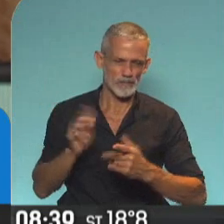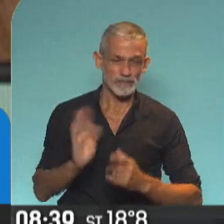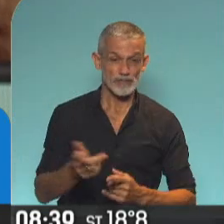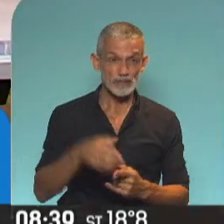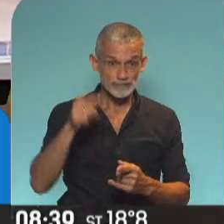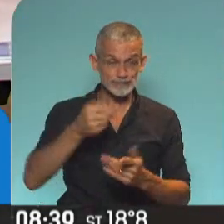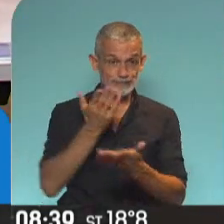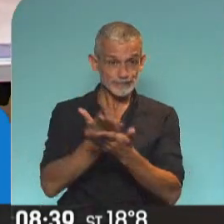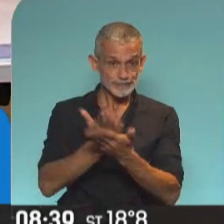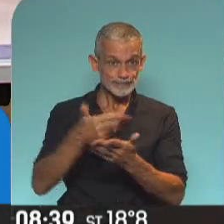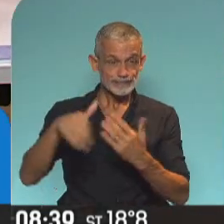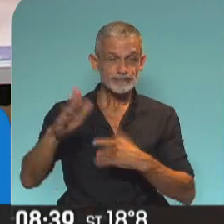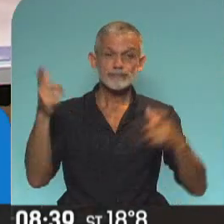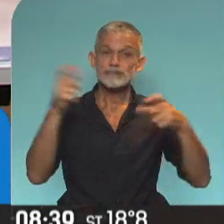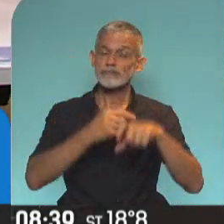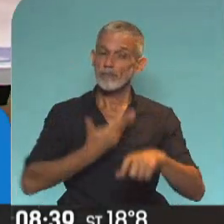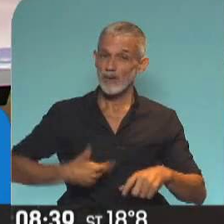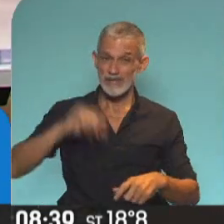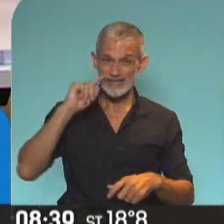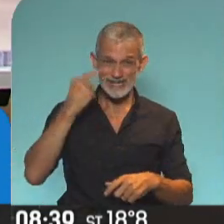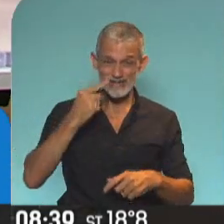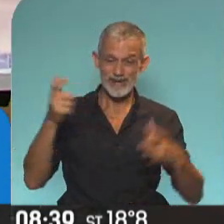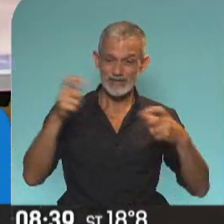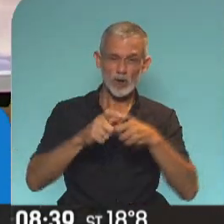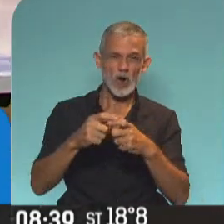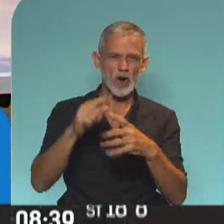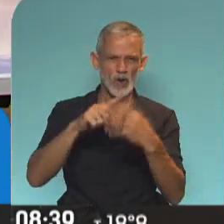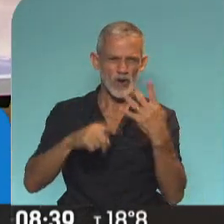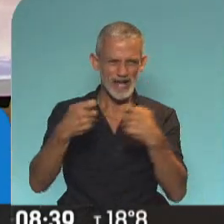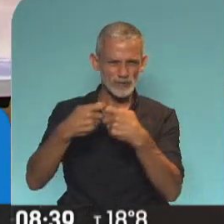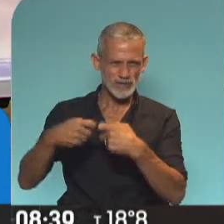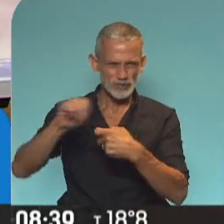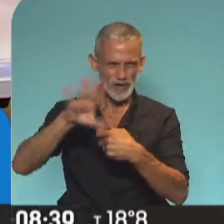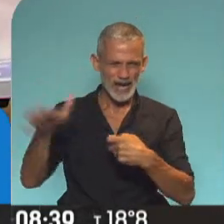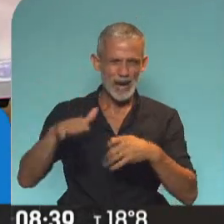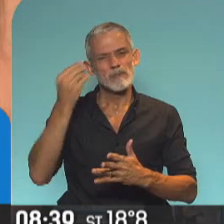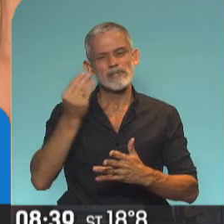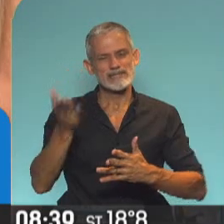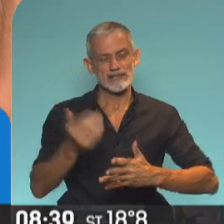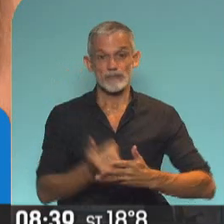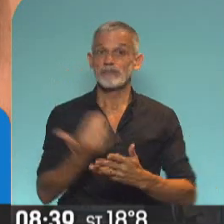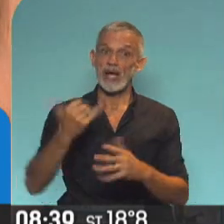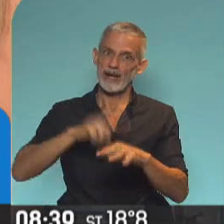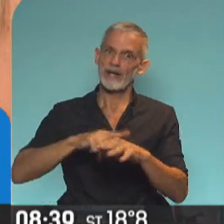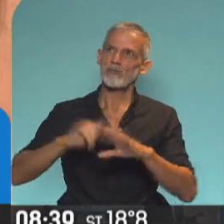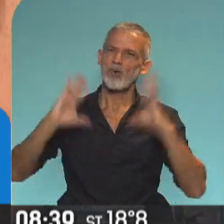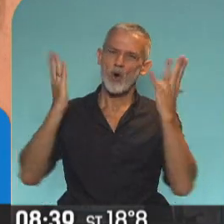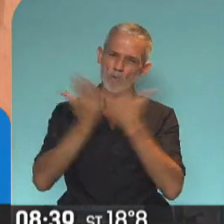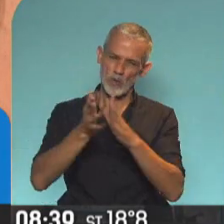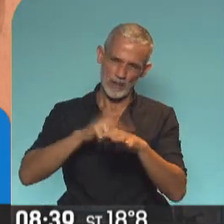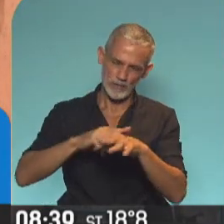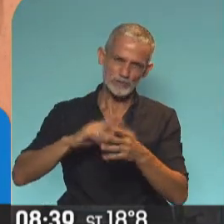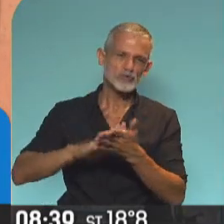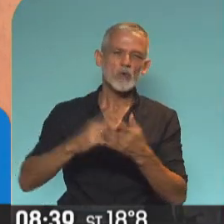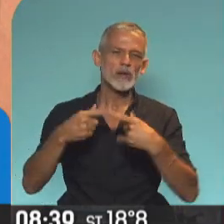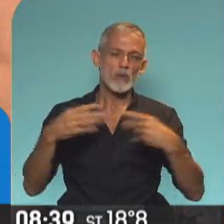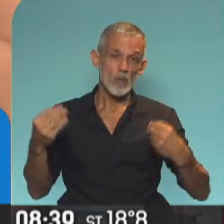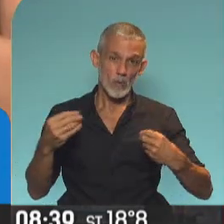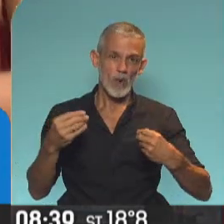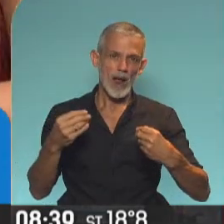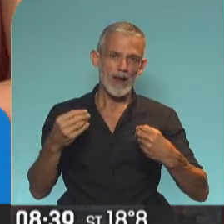estamos en ese nivel, pero ¿qué pasa? Te sube el precio internacional del maíz, del trigo, hoy miraba a la mañana está subiendo también la soja. En el caso de la soja no nos